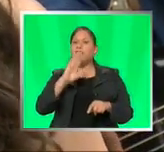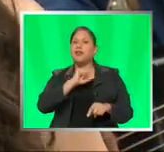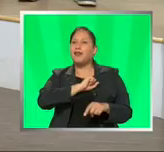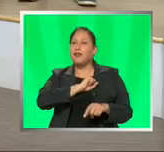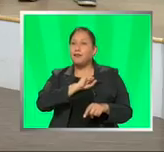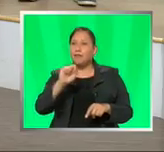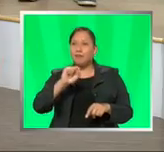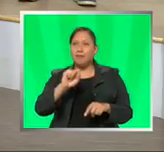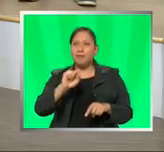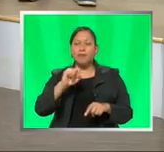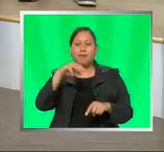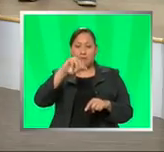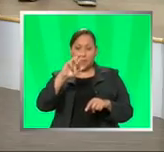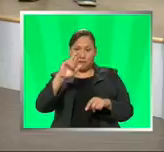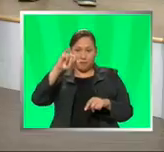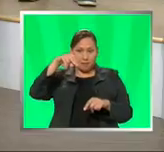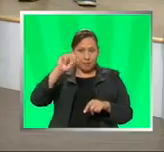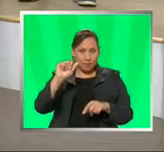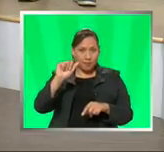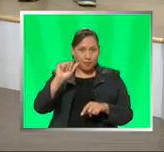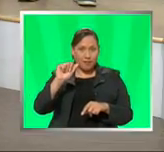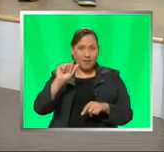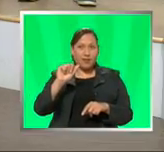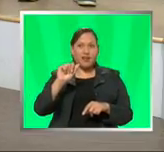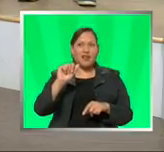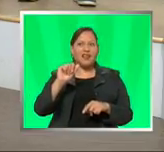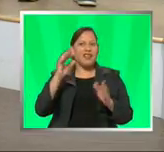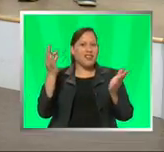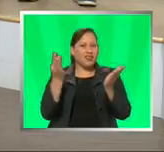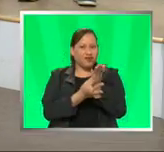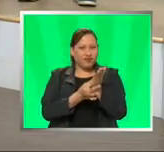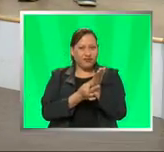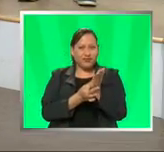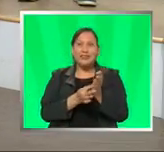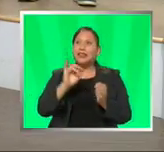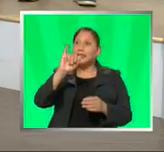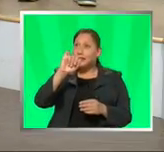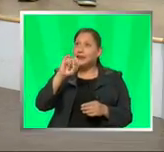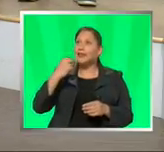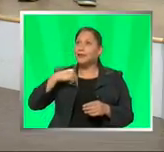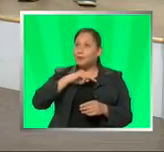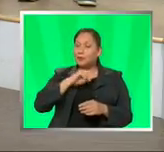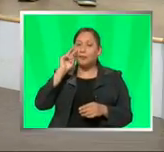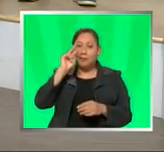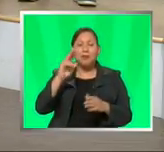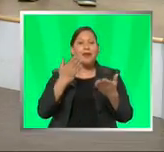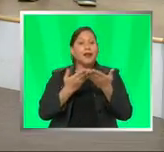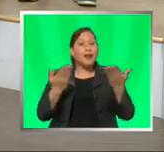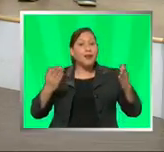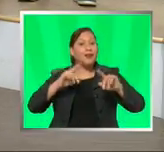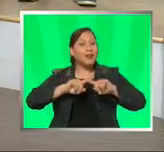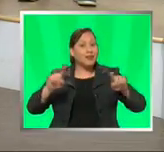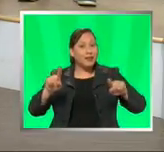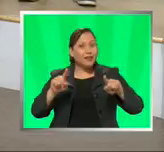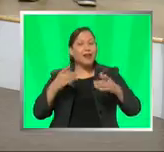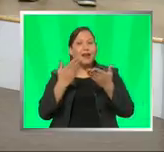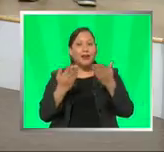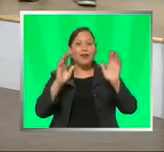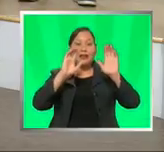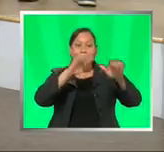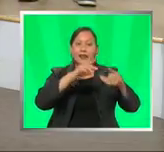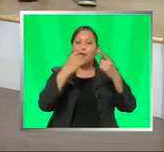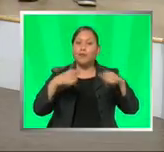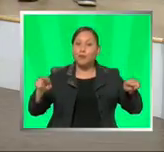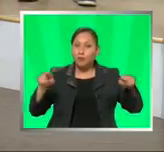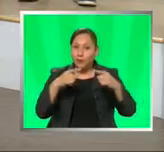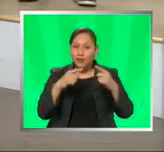maravillosa. Mariana Acero. Entonces, ¿qué así te puedo así decir? Así lo vimos. Pero bueno, sí, ahora es algo totalmente distinto. Están en la música,